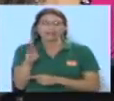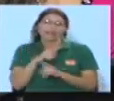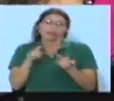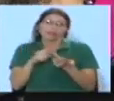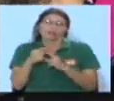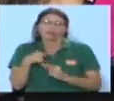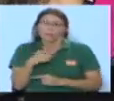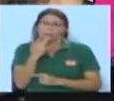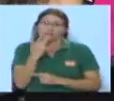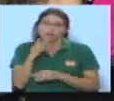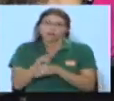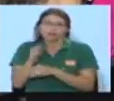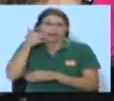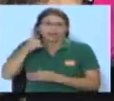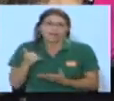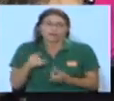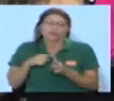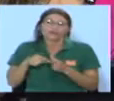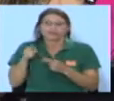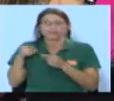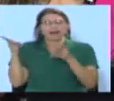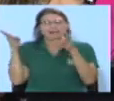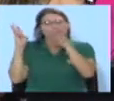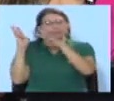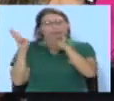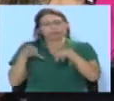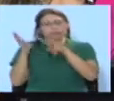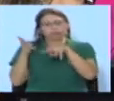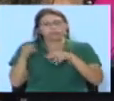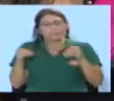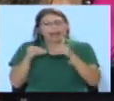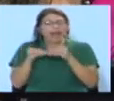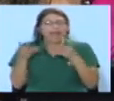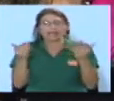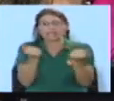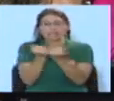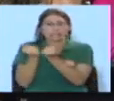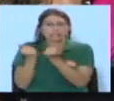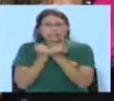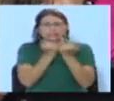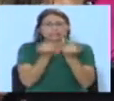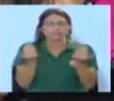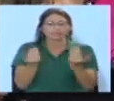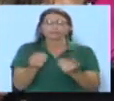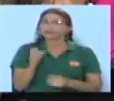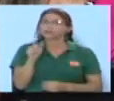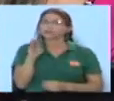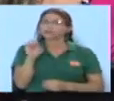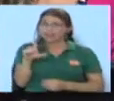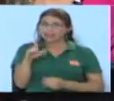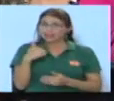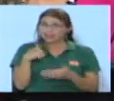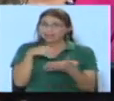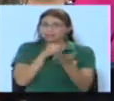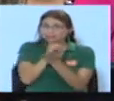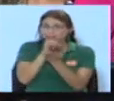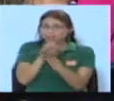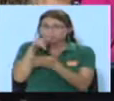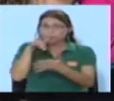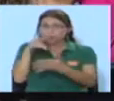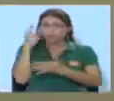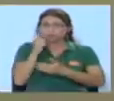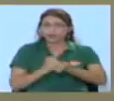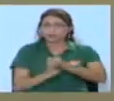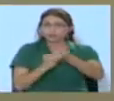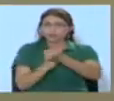red. Ahora, y la SUTEL tiene estudios para sustentar esta propuesta, imagino. ¿Qué